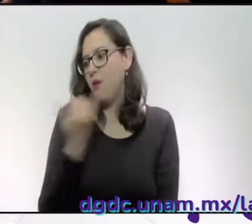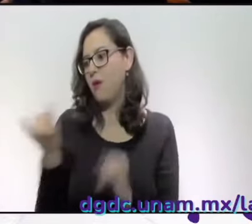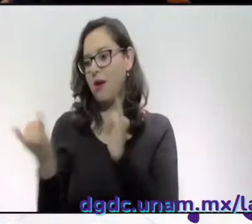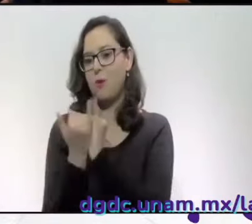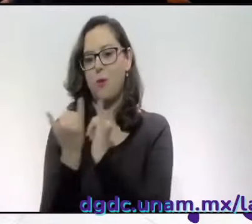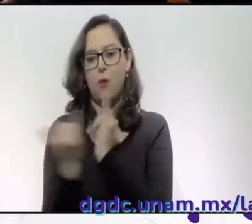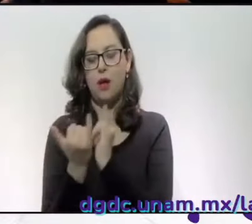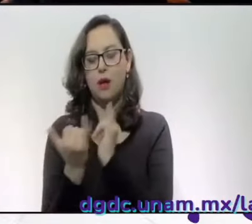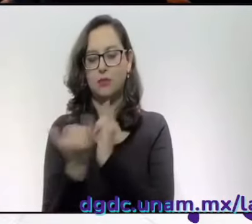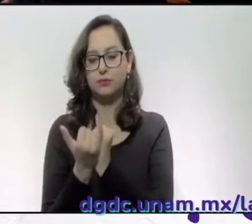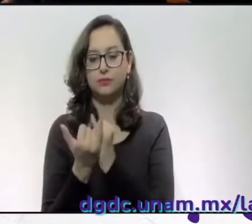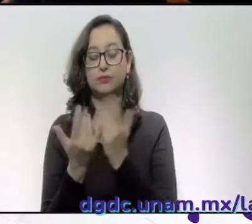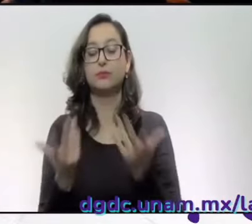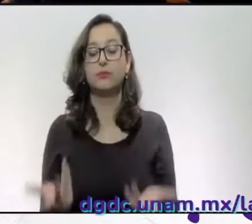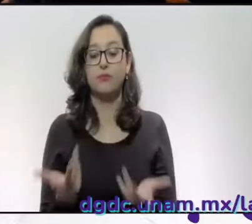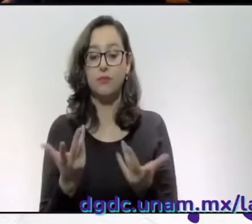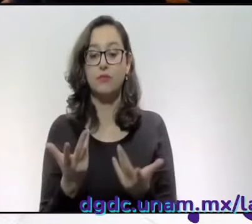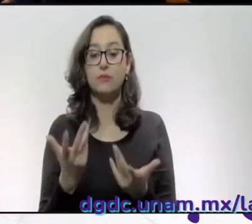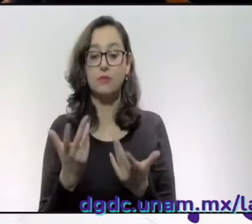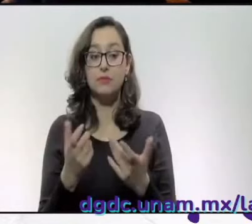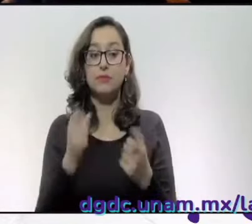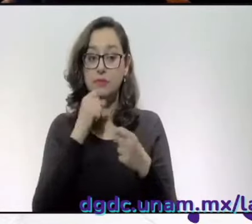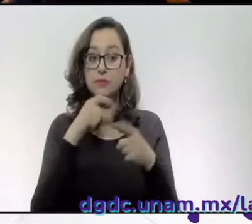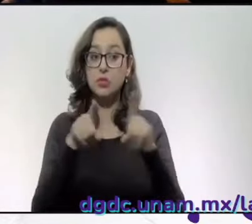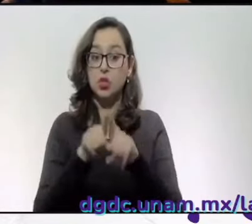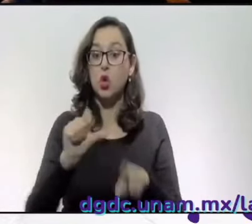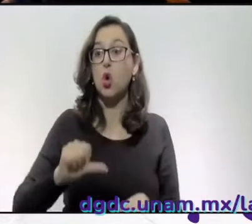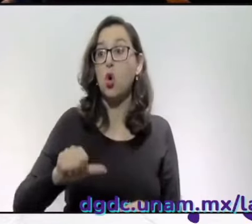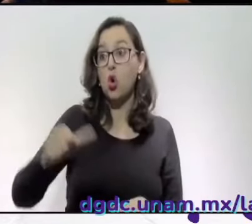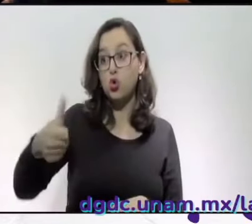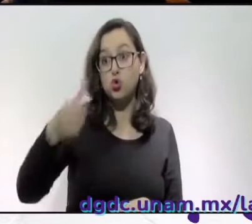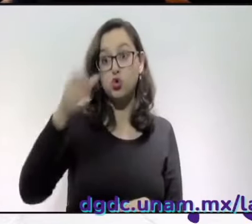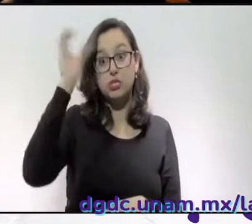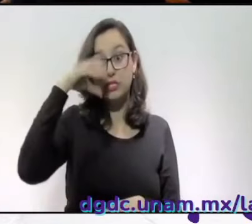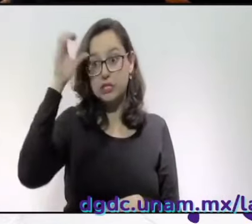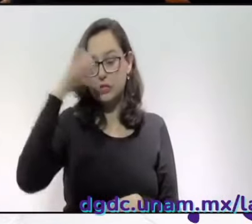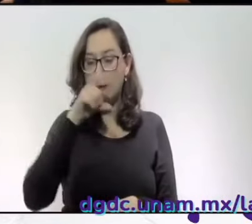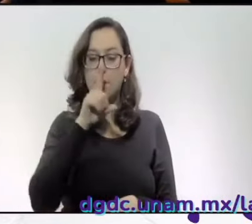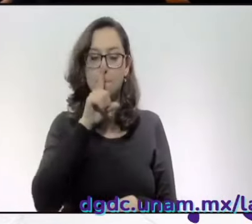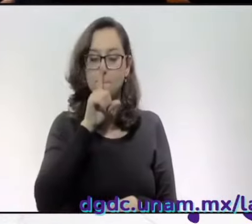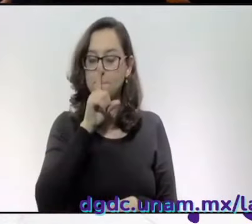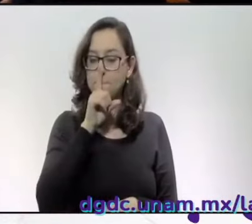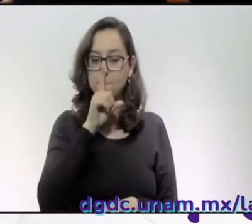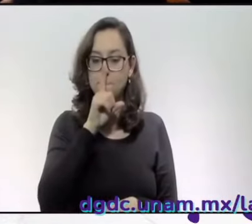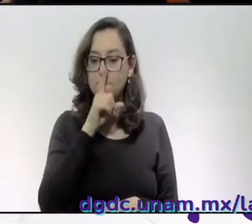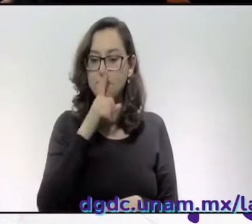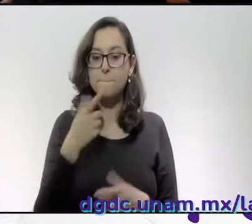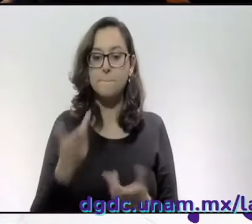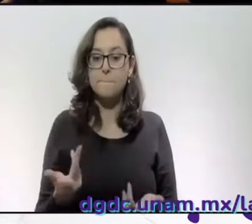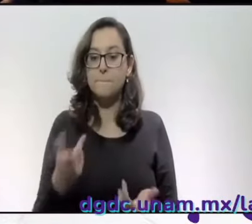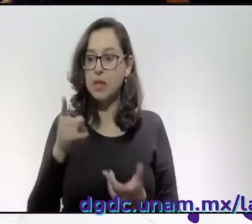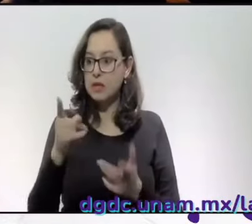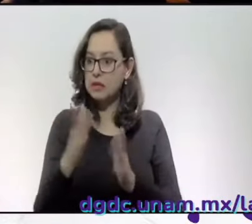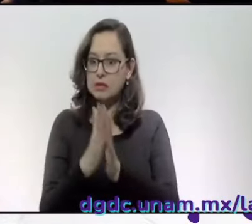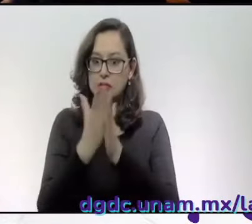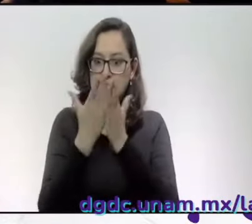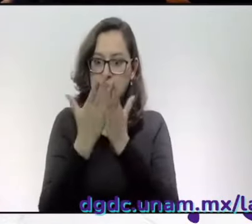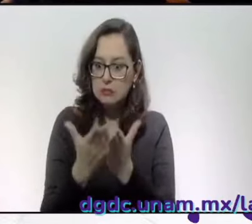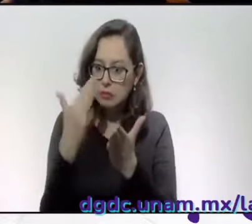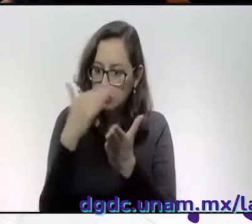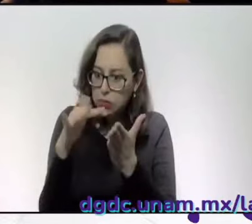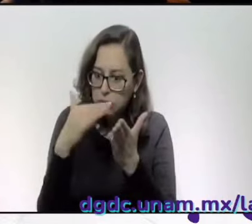no era científico, pero era un gran divulgador, Isaac Asimov. Yo me devoré todos los libros de Isaac Asimov, no solo los de ciencia ficción, sino